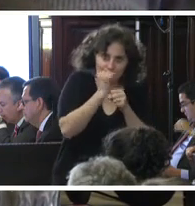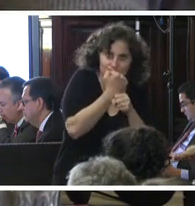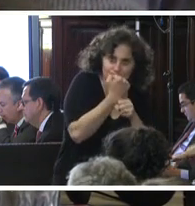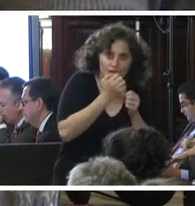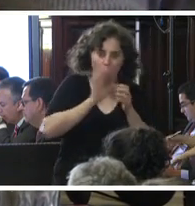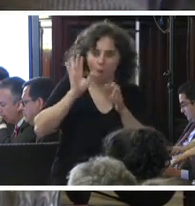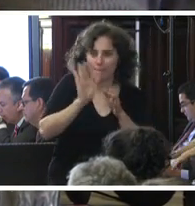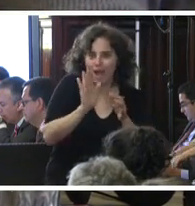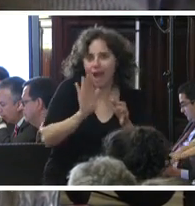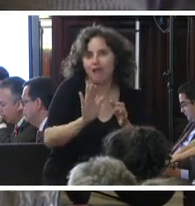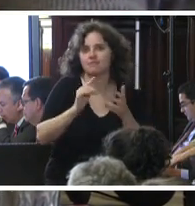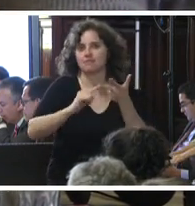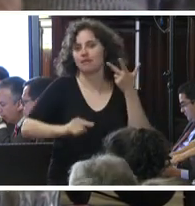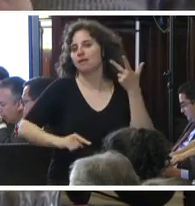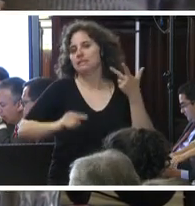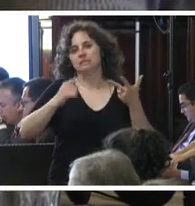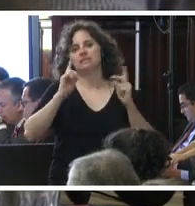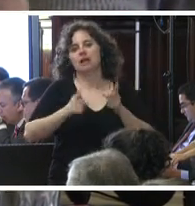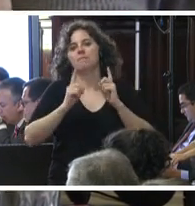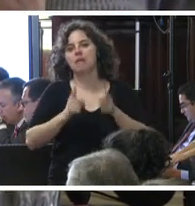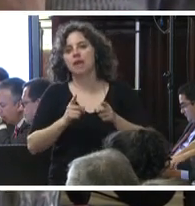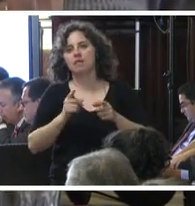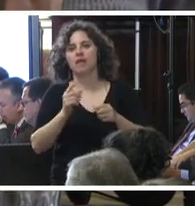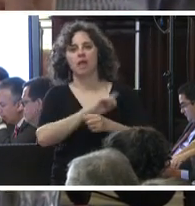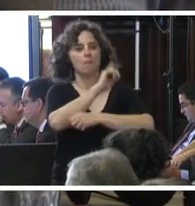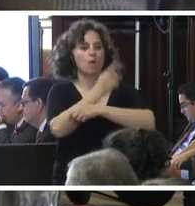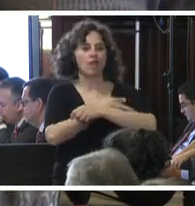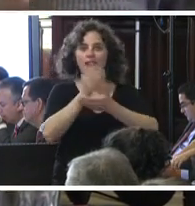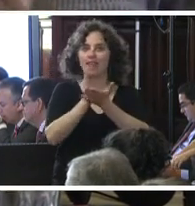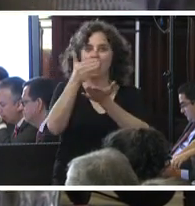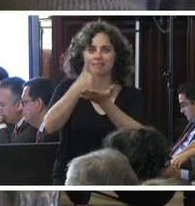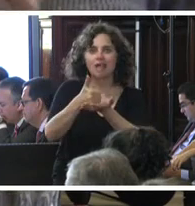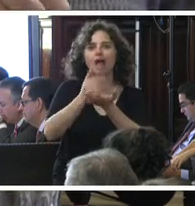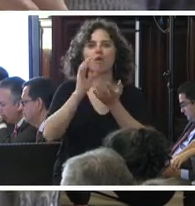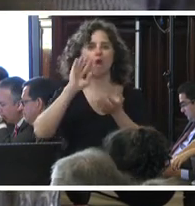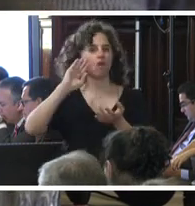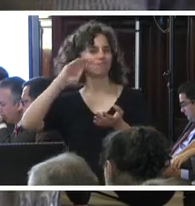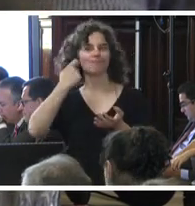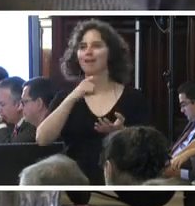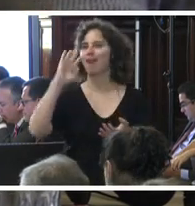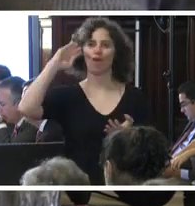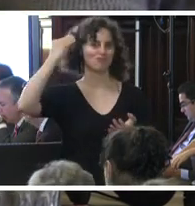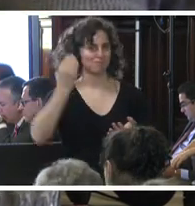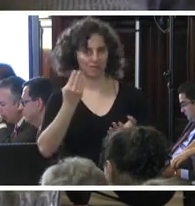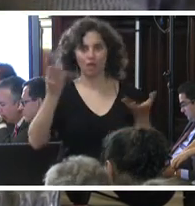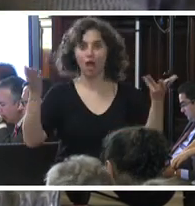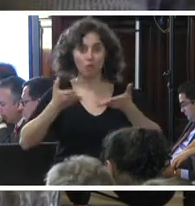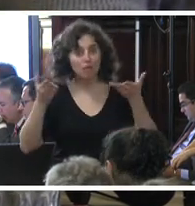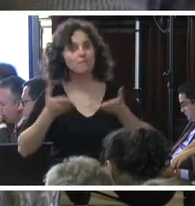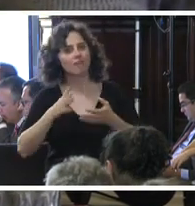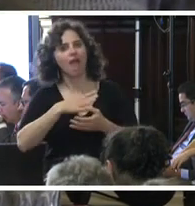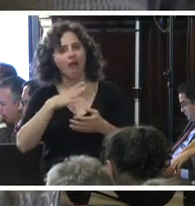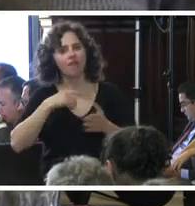las amenazas, y también del lado del poder estatal es la falta de reconocimiento. Hoy en día se están llevando a